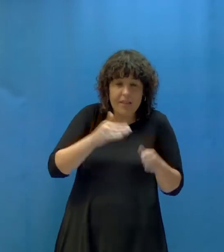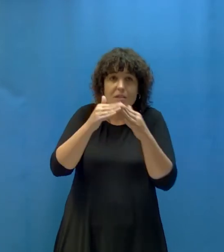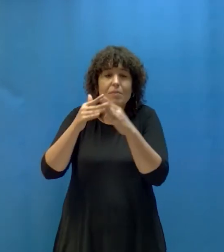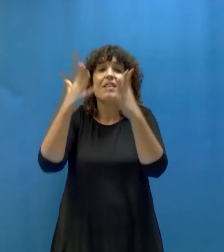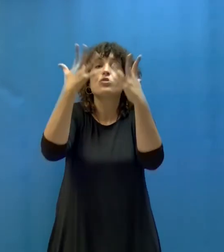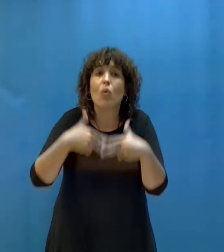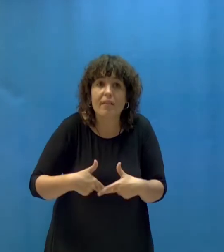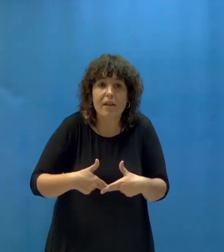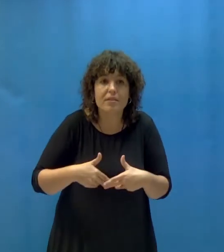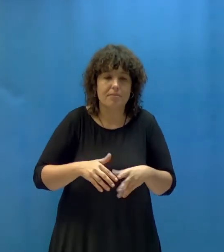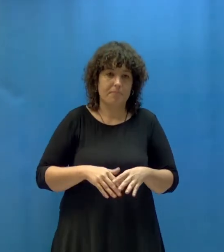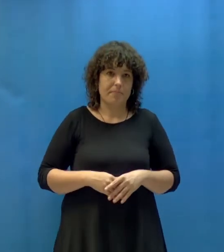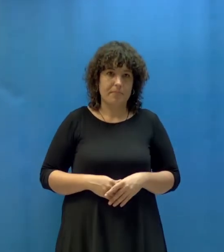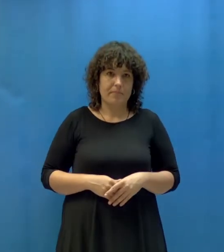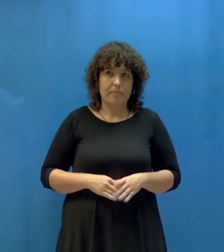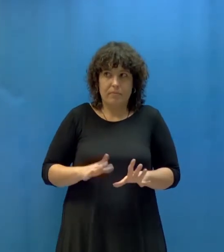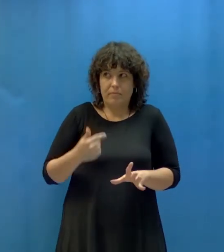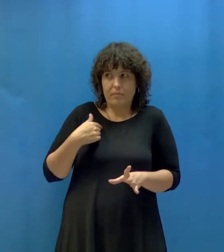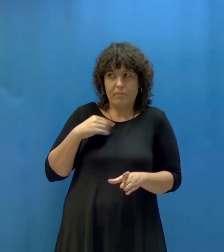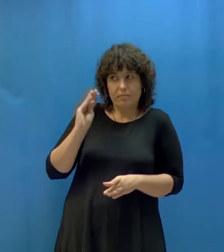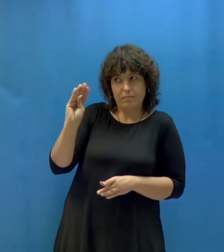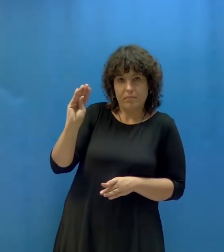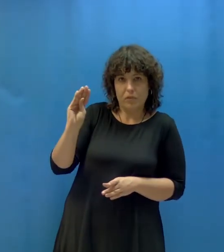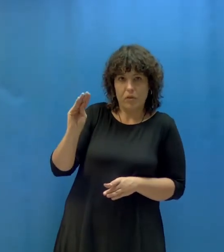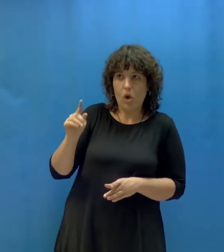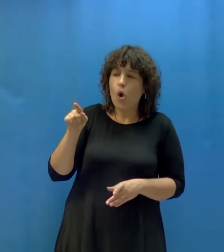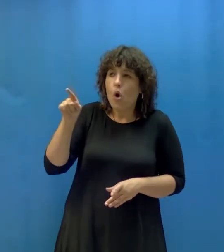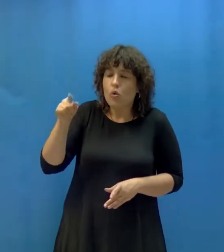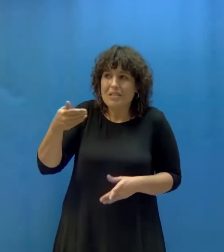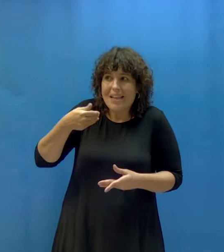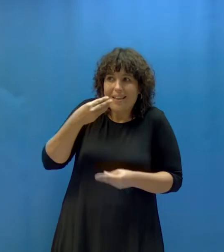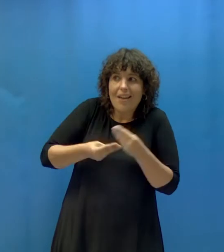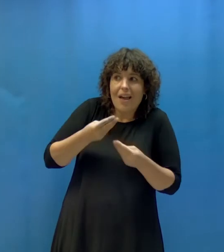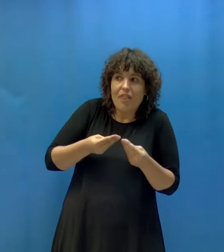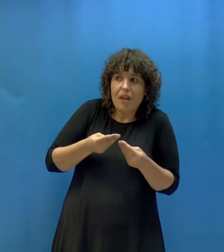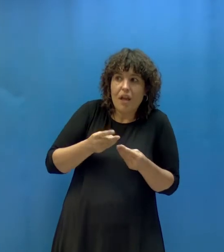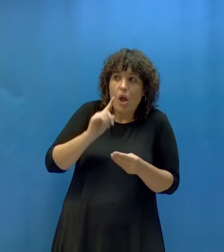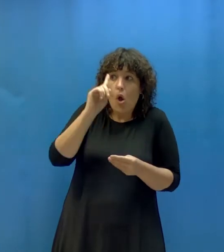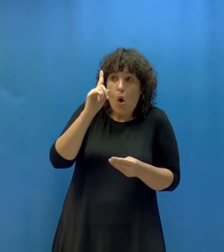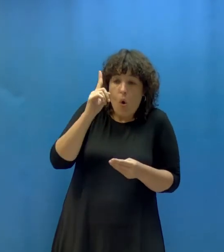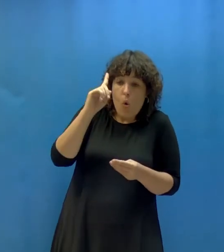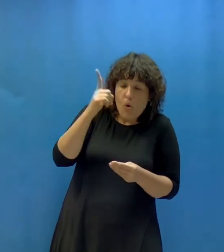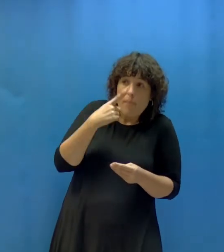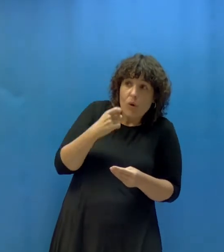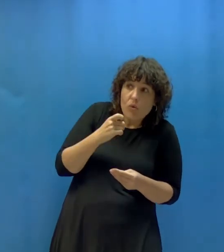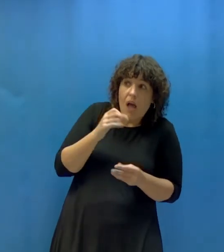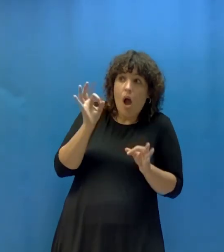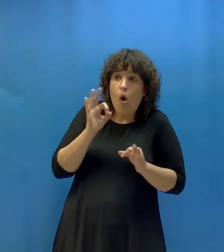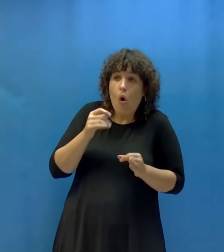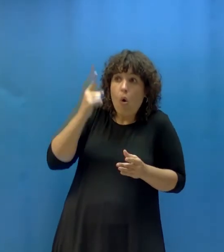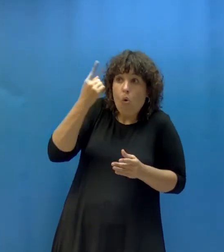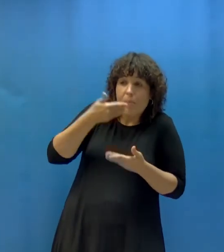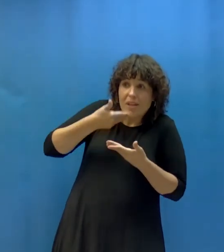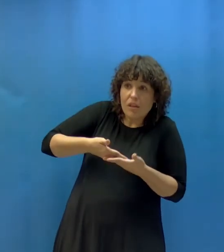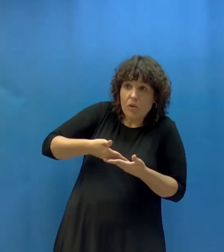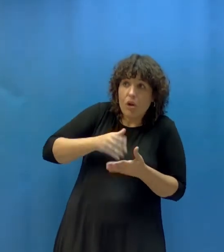Senyora Beltrán, una pregunta. Què ha fet vostè, una pregunta o un prec? És que no sé el que ha fet realment, perquè havia dit dos precs i en